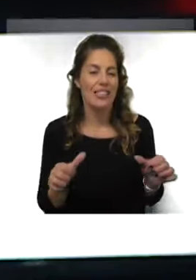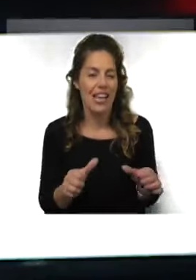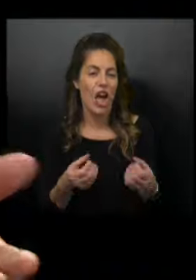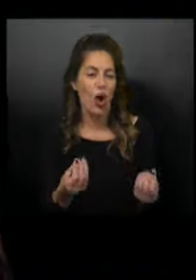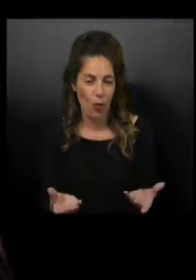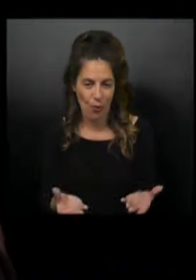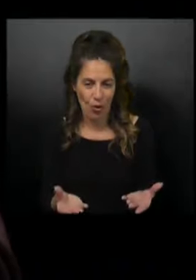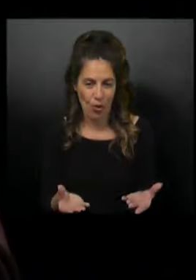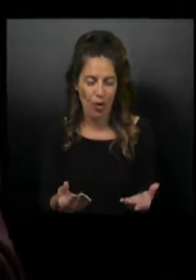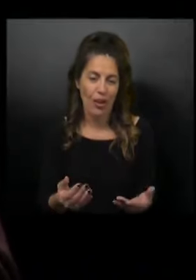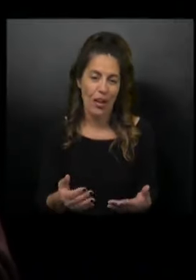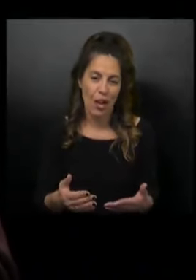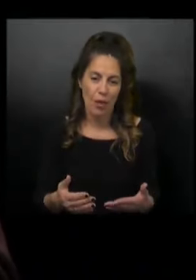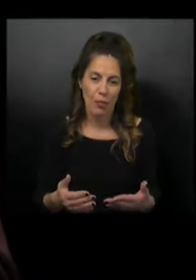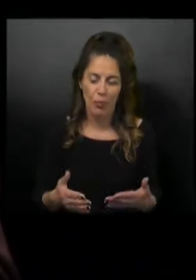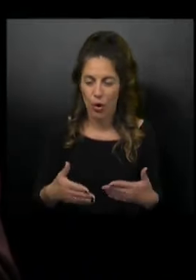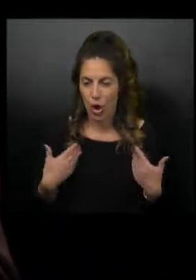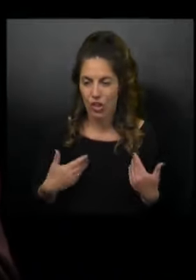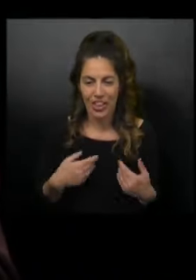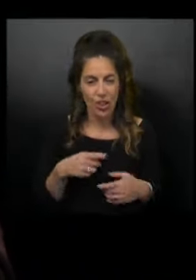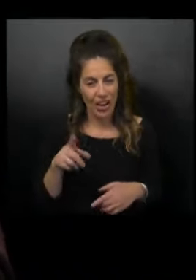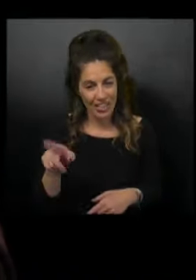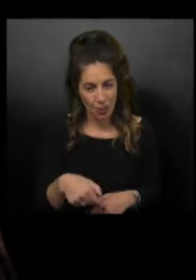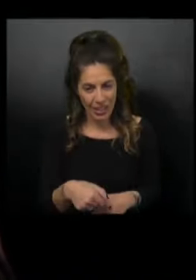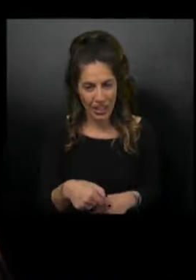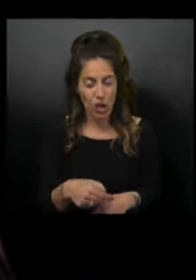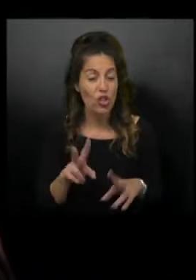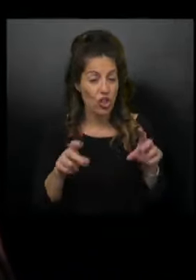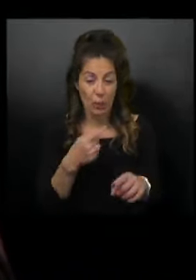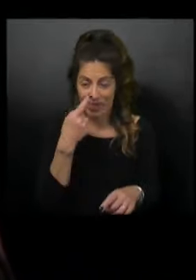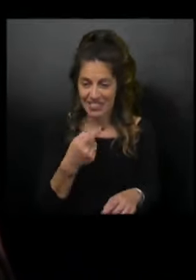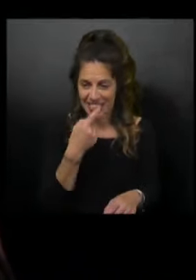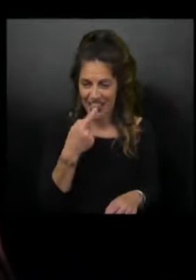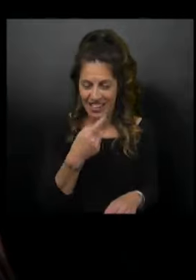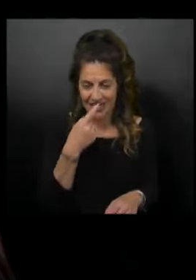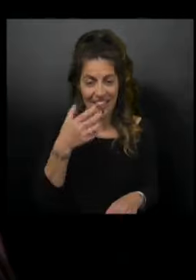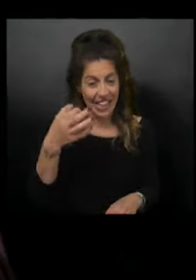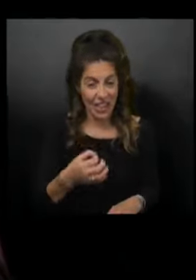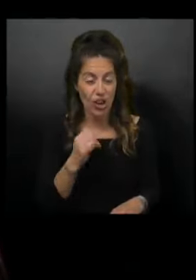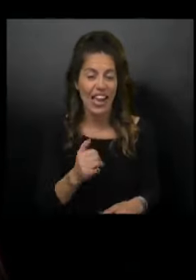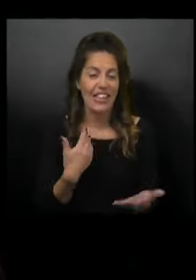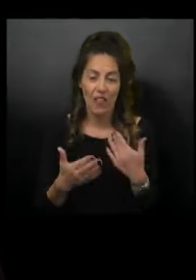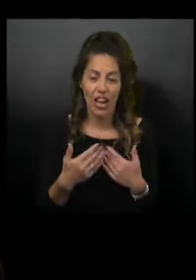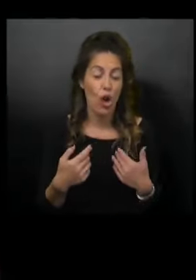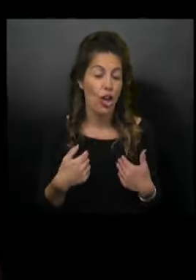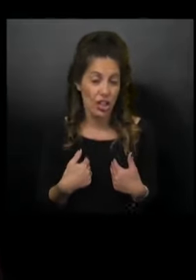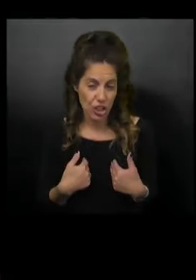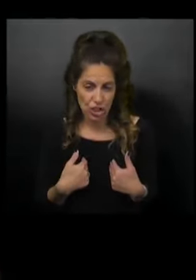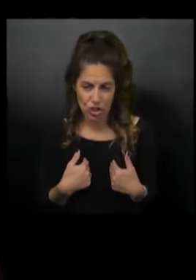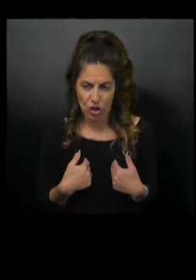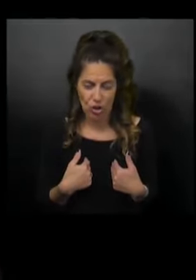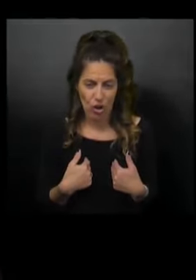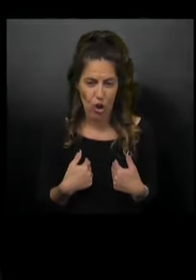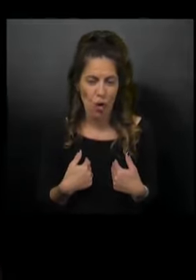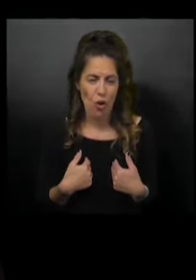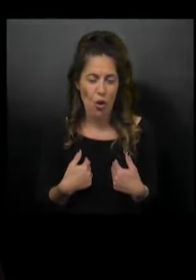agradezco mucho que hayan venido este realmente este son temas interesantes creo que tenemos que hablarlos y yo por lo menos este me